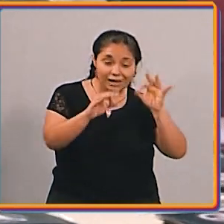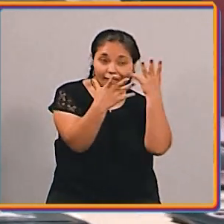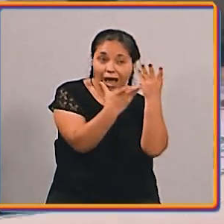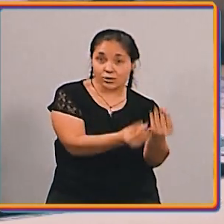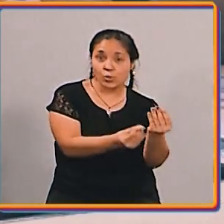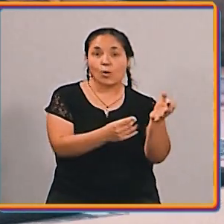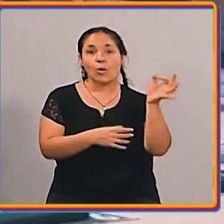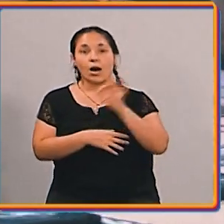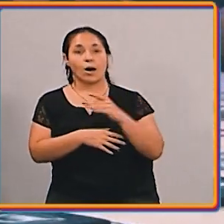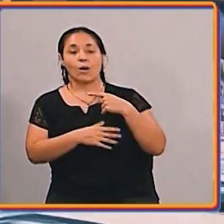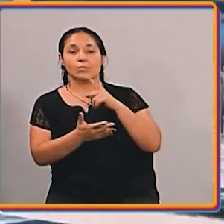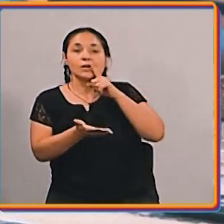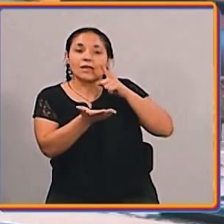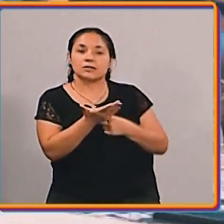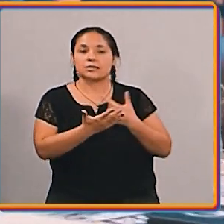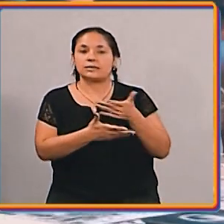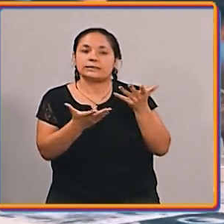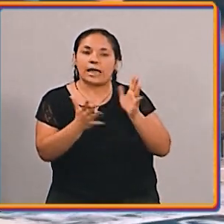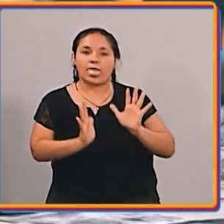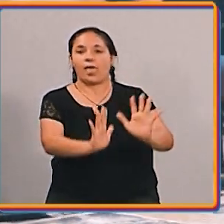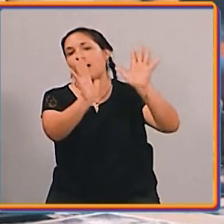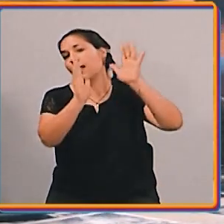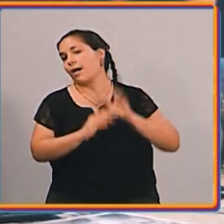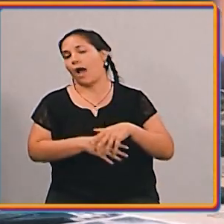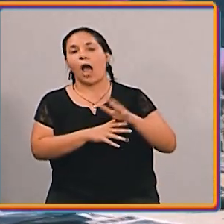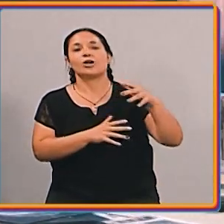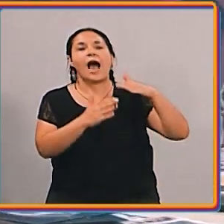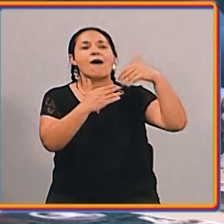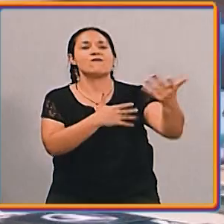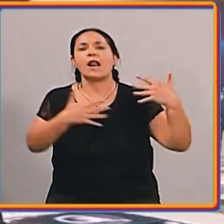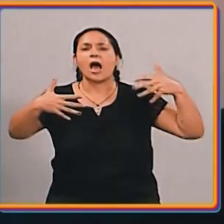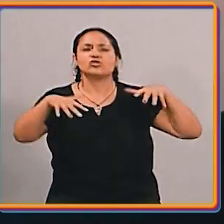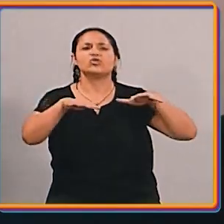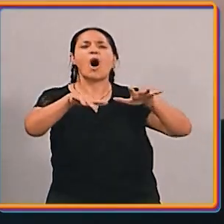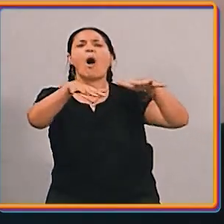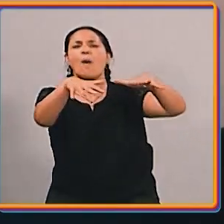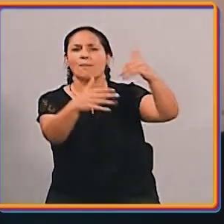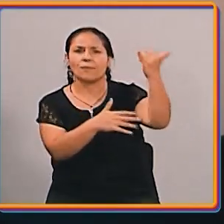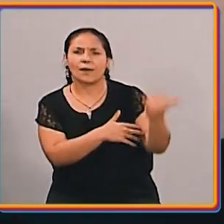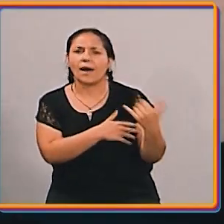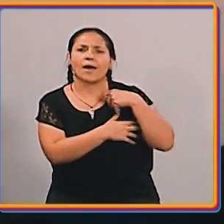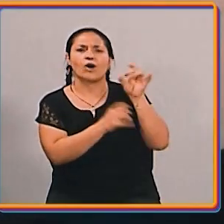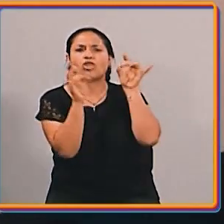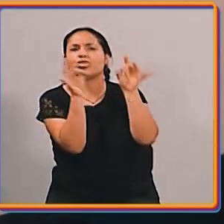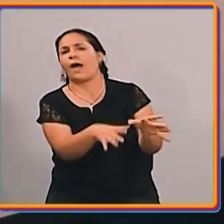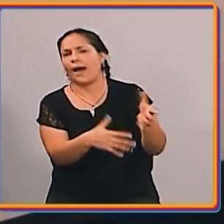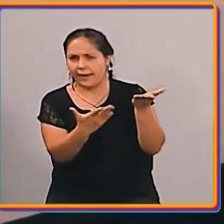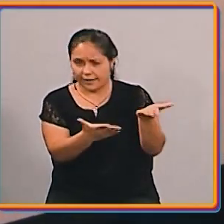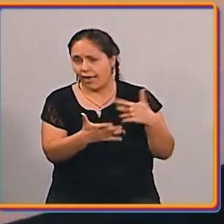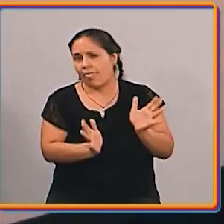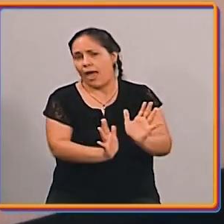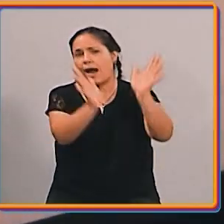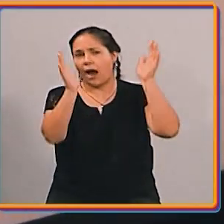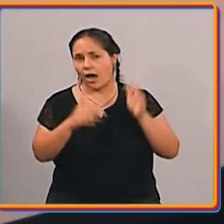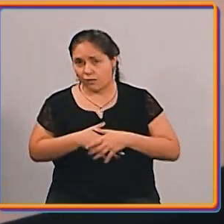indefensos o dejarlos librados a su suerte en una ciudad infectada de zombies, detener una posible propagación del virus zombie dentro